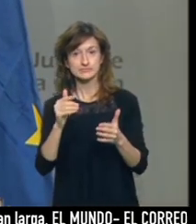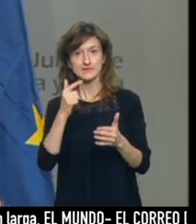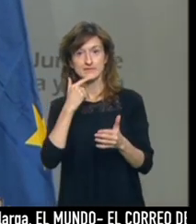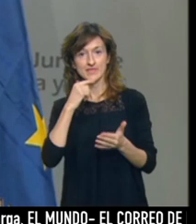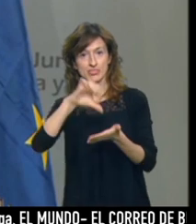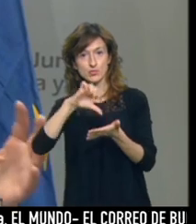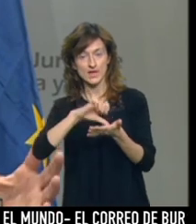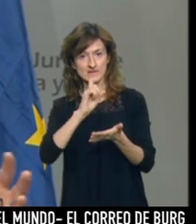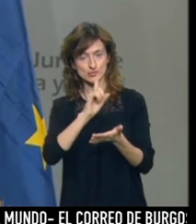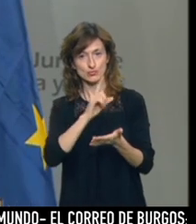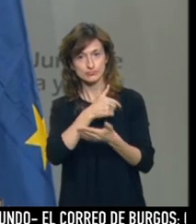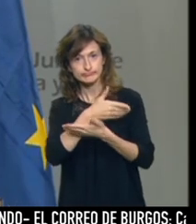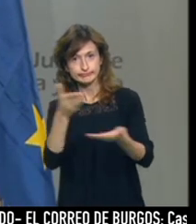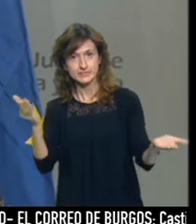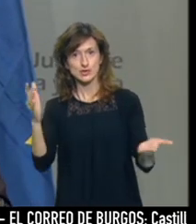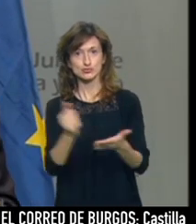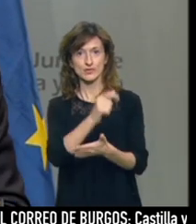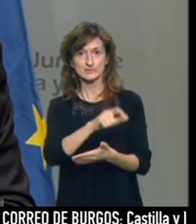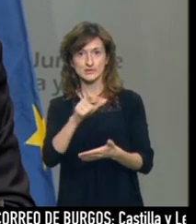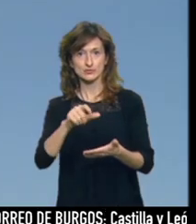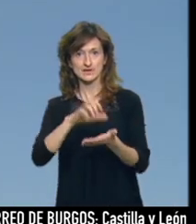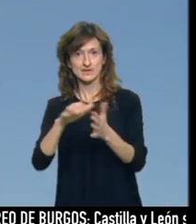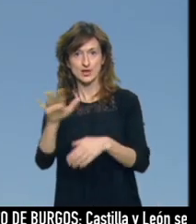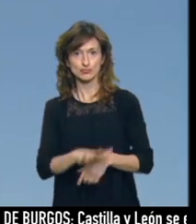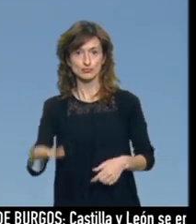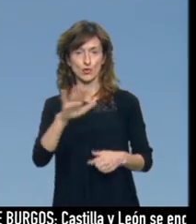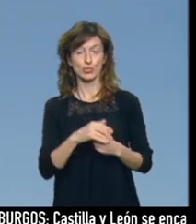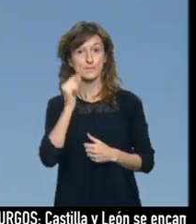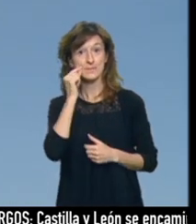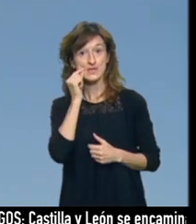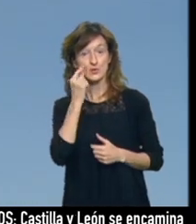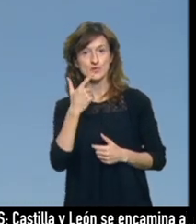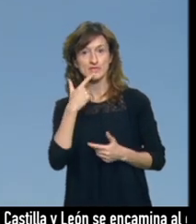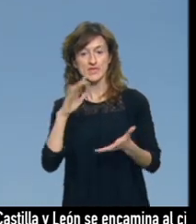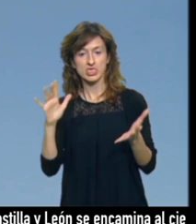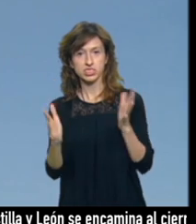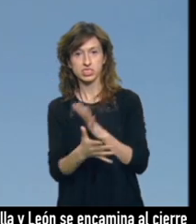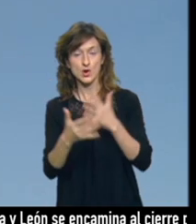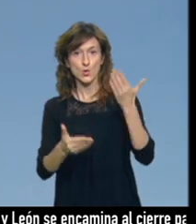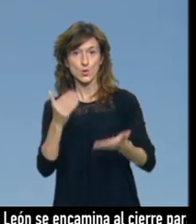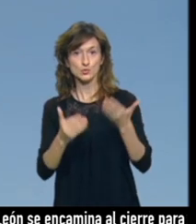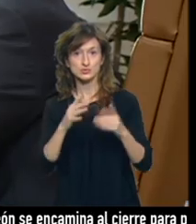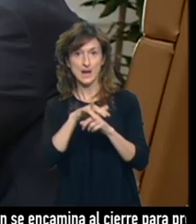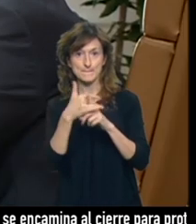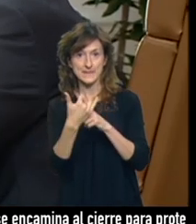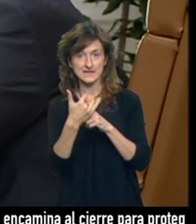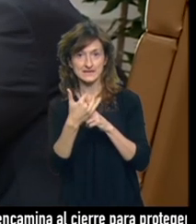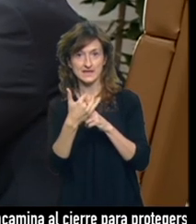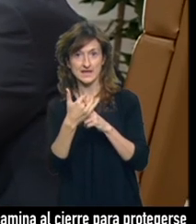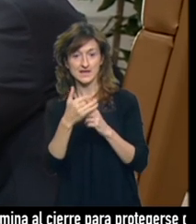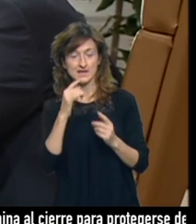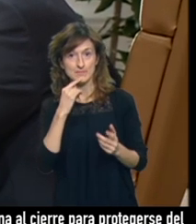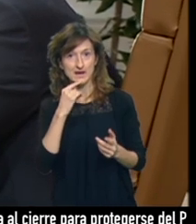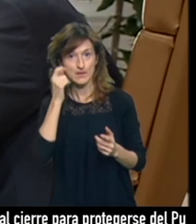grandes urbes, sino llegar a todas las personas y a todo el territorio. Mañueco ha reclamado una transición justa en materia de medio ambiente que no se ha dado, dice,